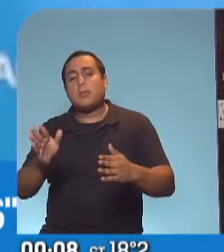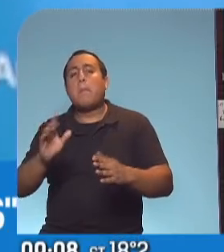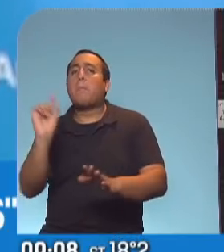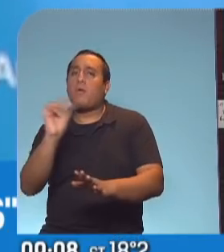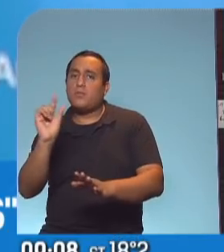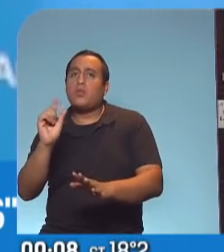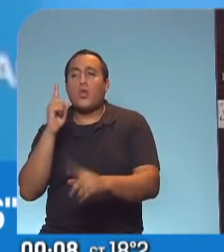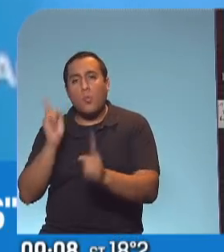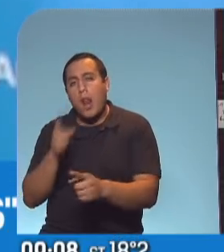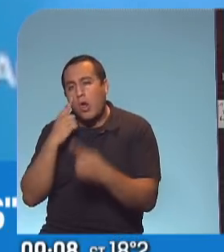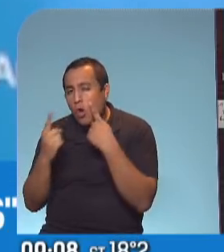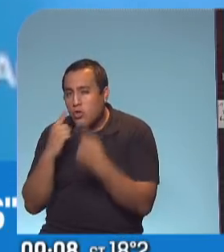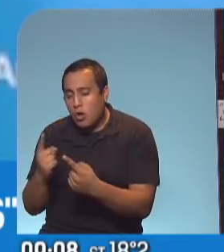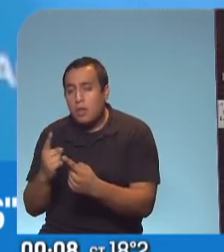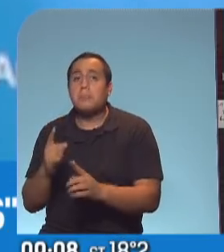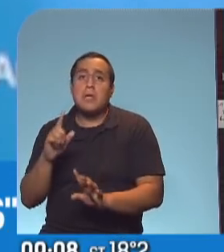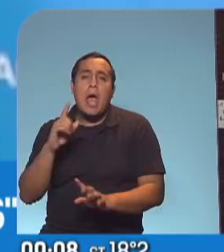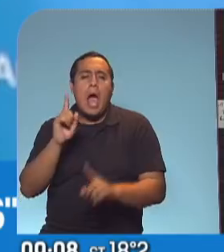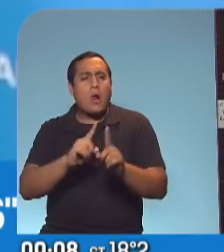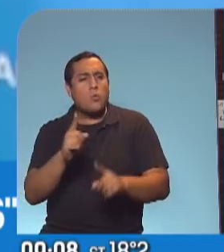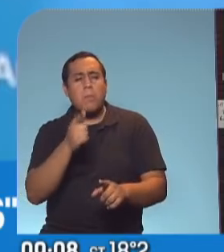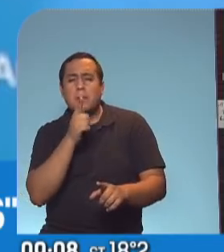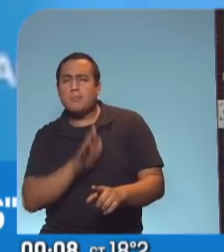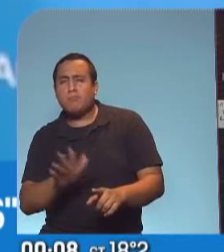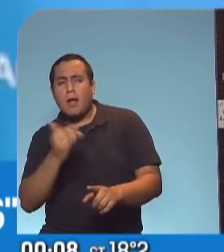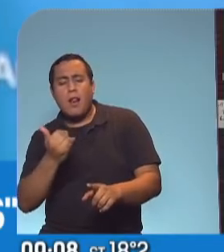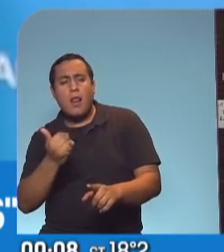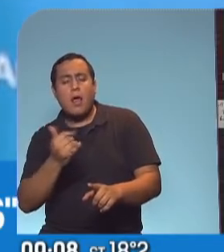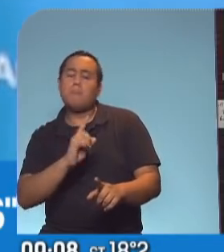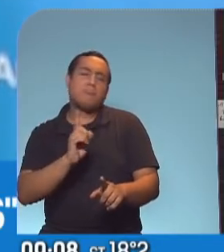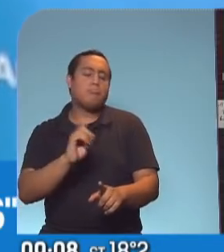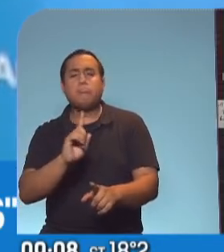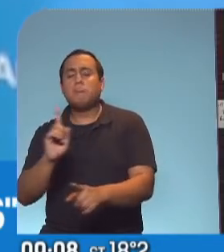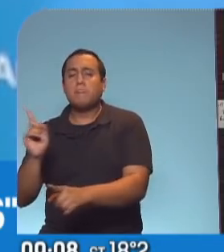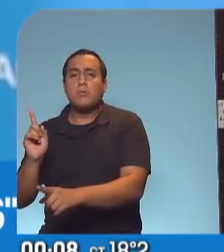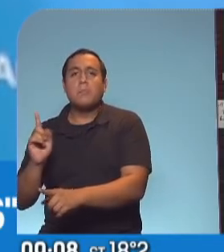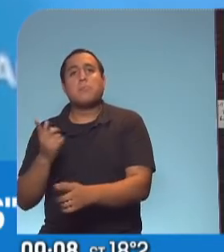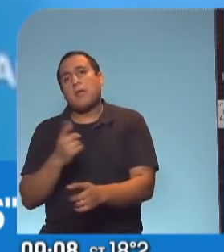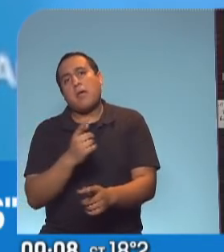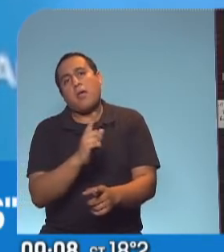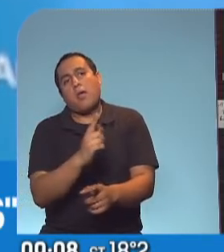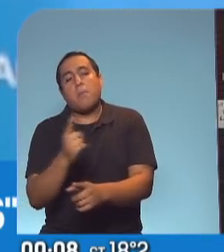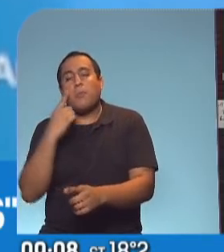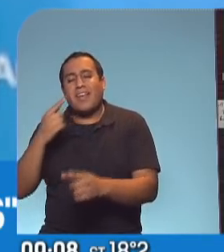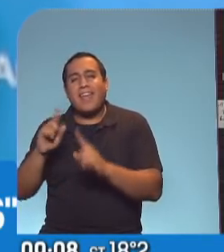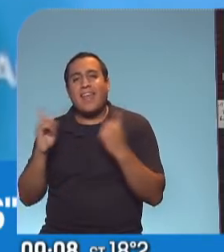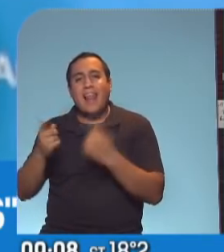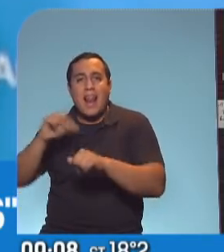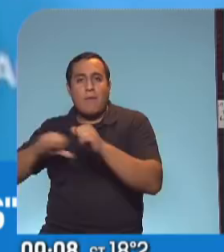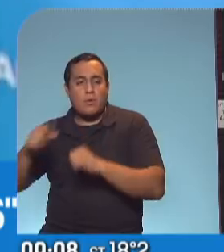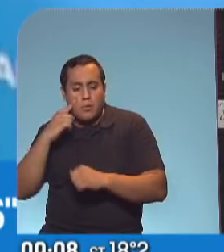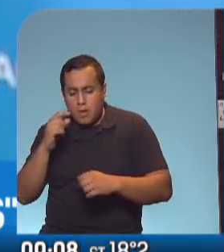transitoria. Se han descartado casos y los casos que han sido descartados por no tener diagnóstico de laboratorio, que ha sido